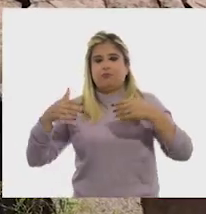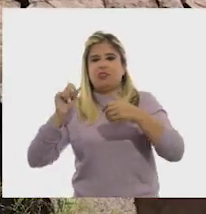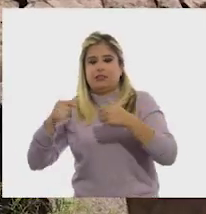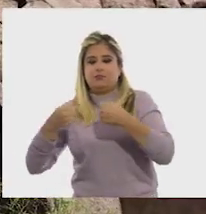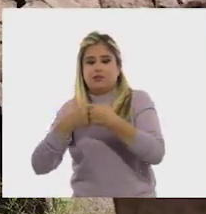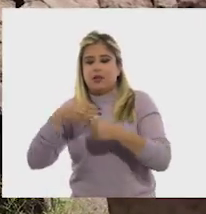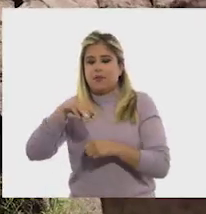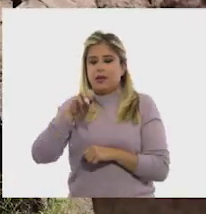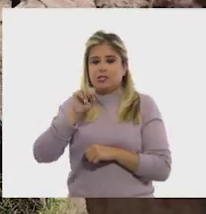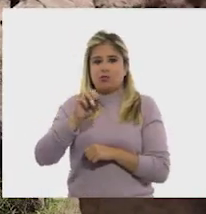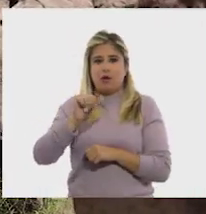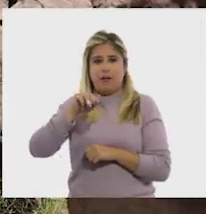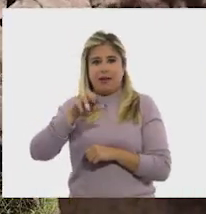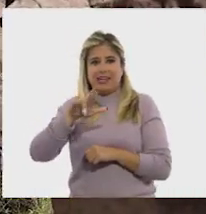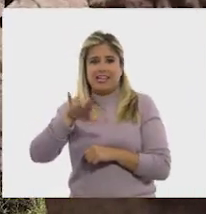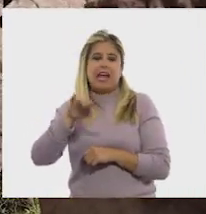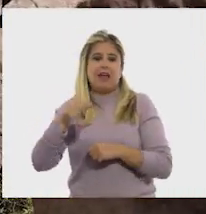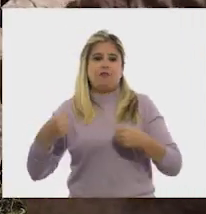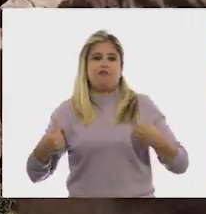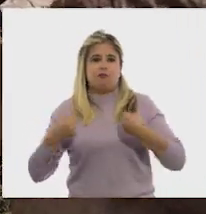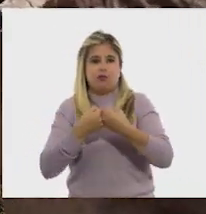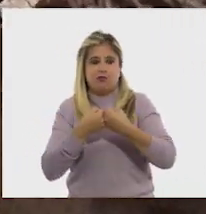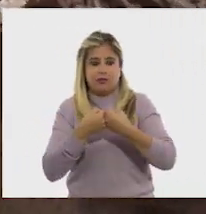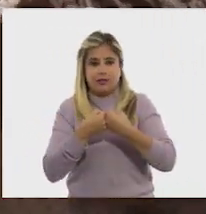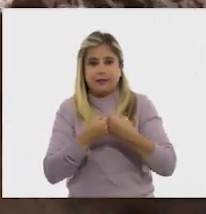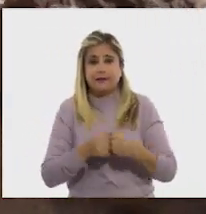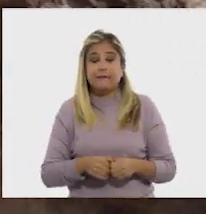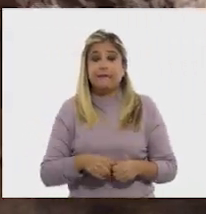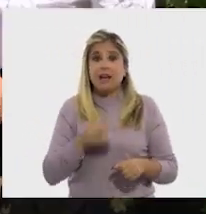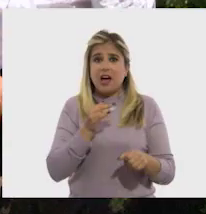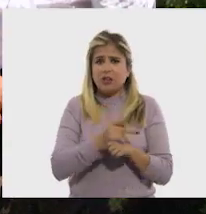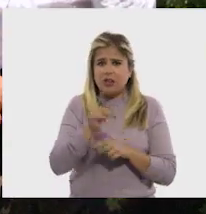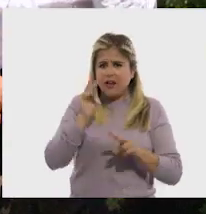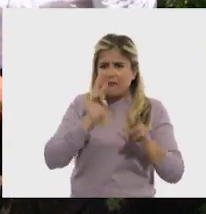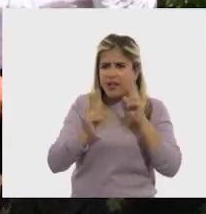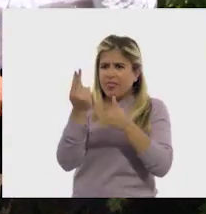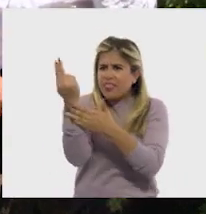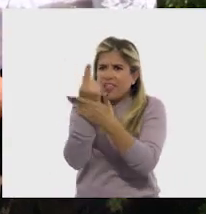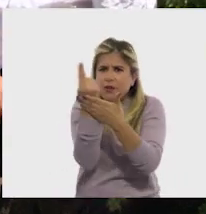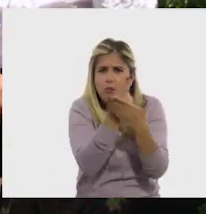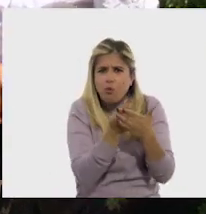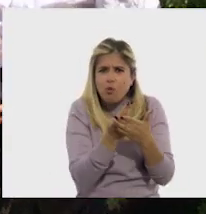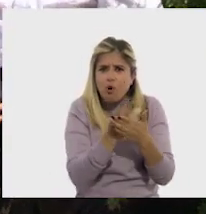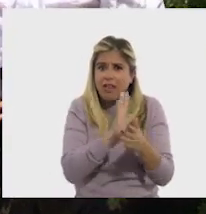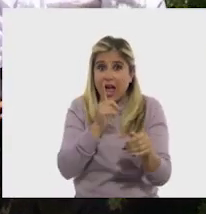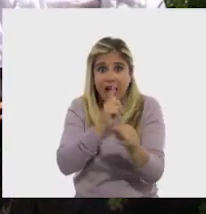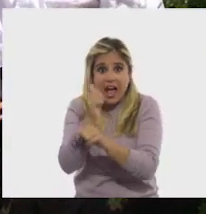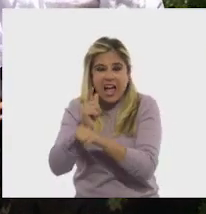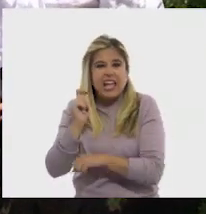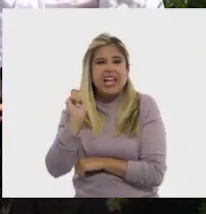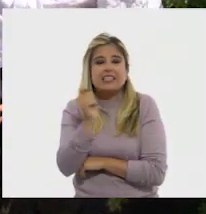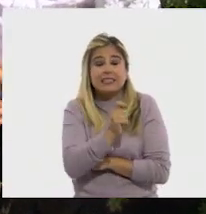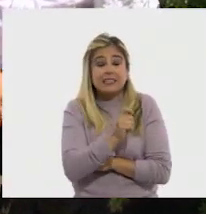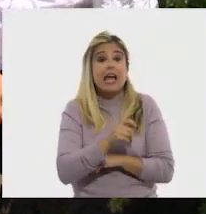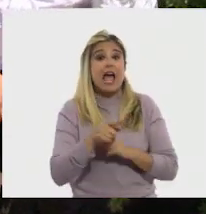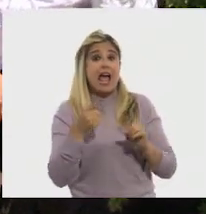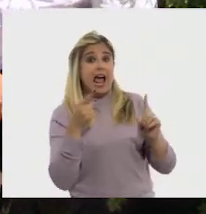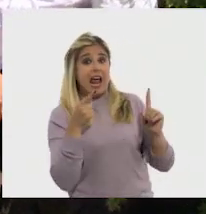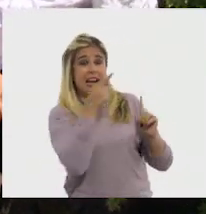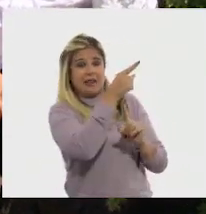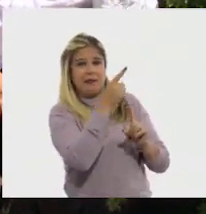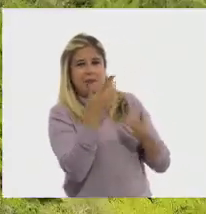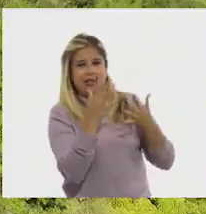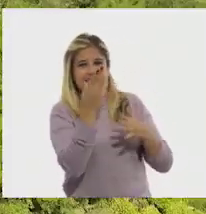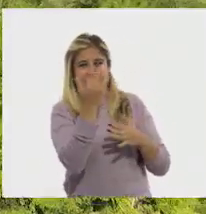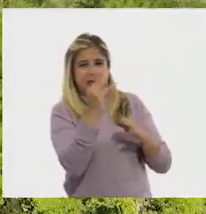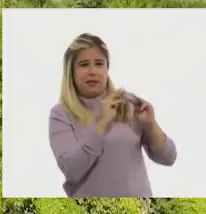Aridoamérica. Oye, La frontera. ¿y se han descifrado algunos de los mensajes? Sí, algunos de ellos, por ejemplo, aquí arriba, más adelante, a unos 50